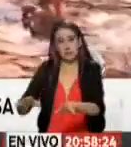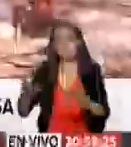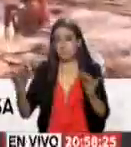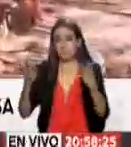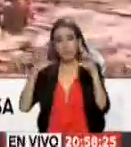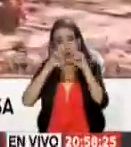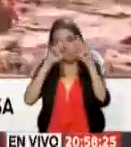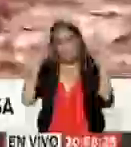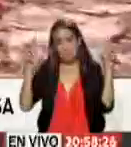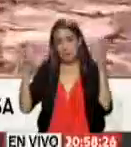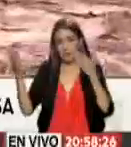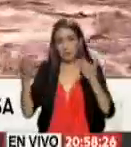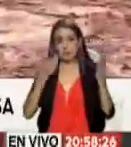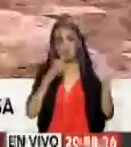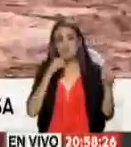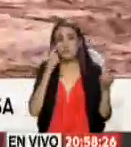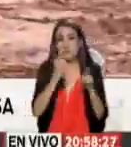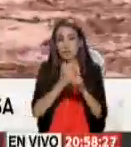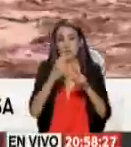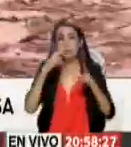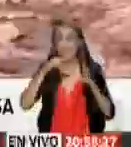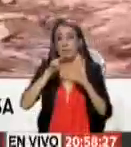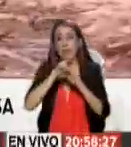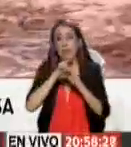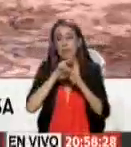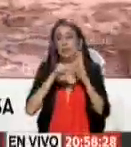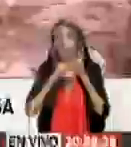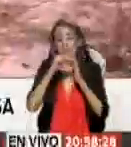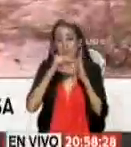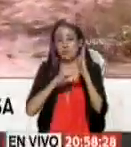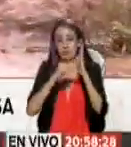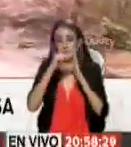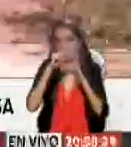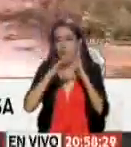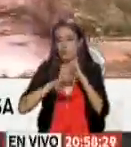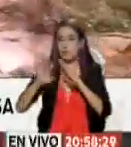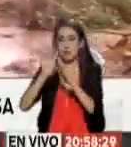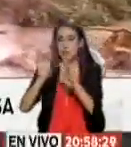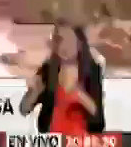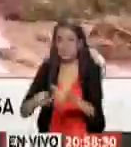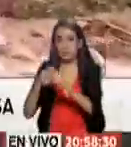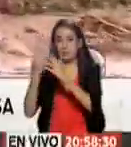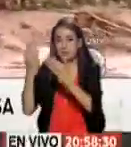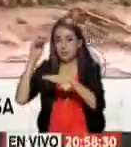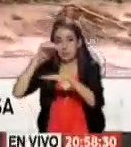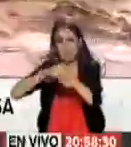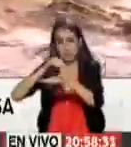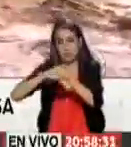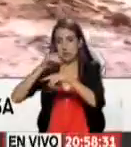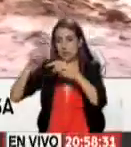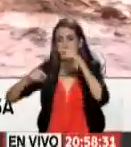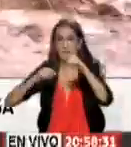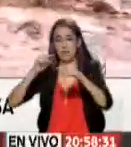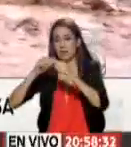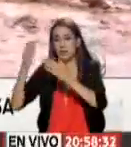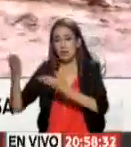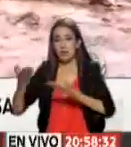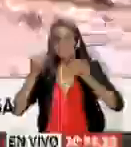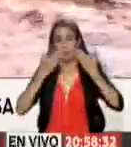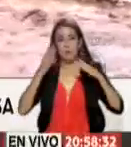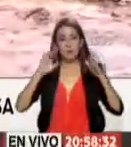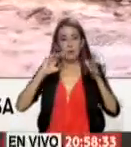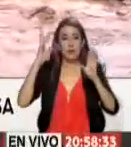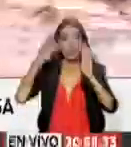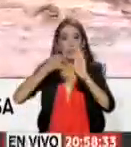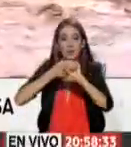empresa minera informó a través de una nota que el desastre ocurrió al inicio de la tarde y causó daños en la comunidad de Vila Ferteco y en la